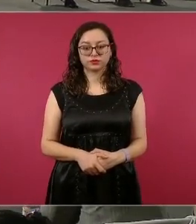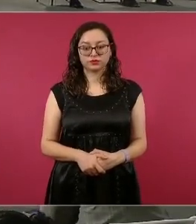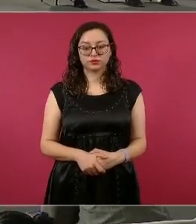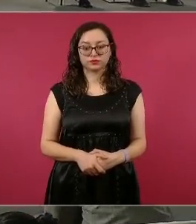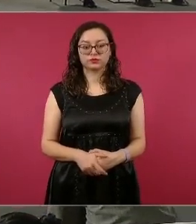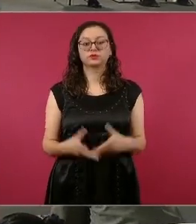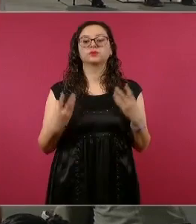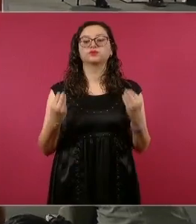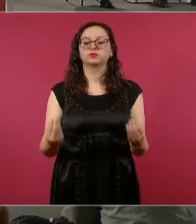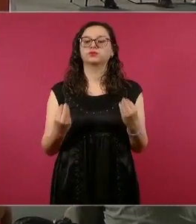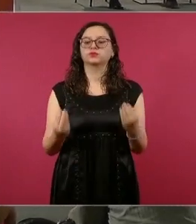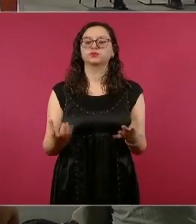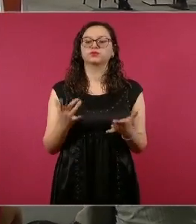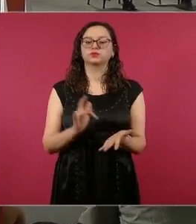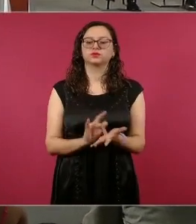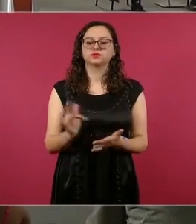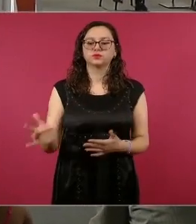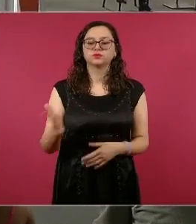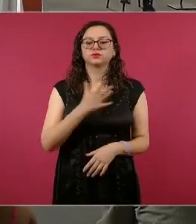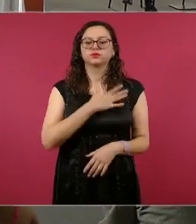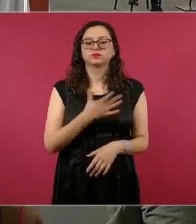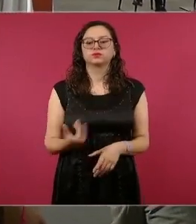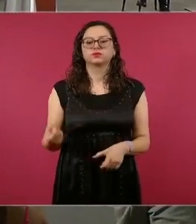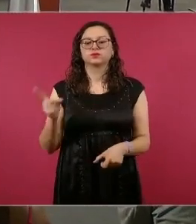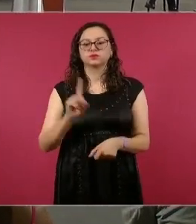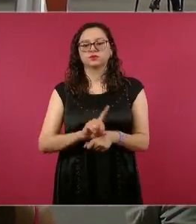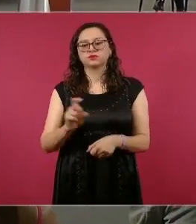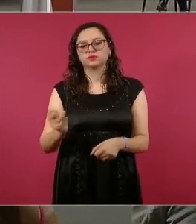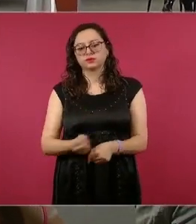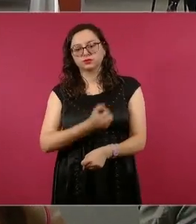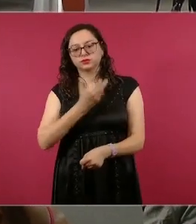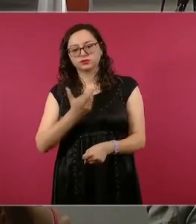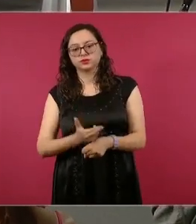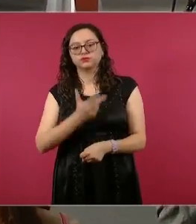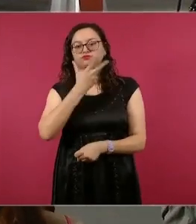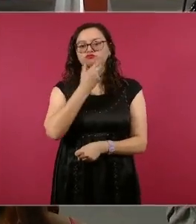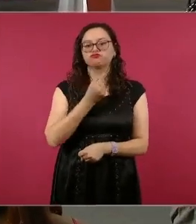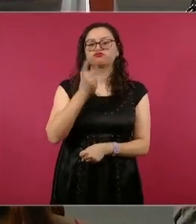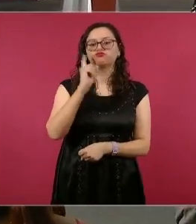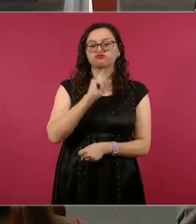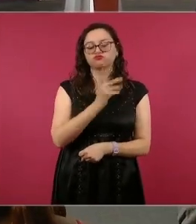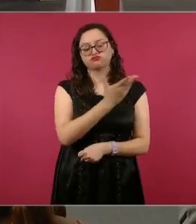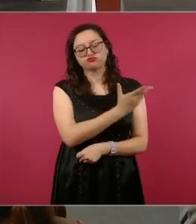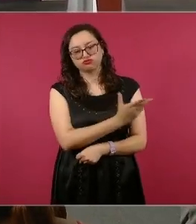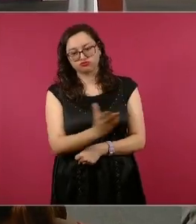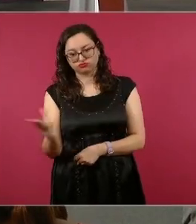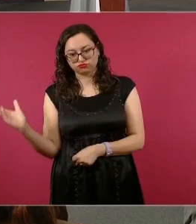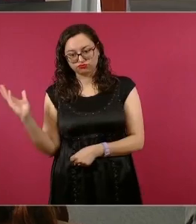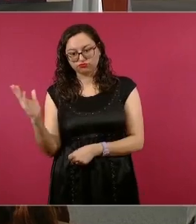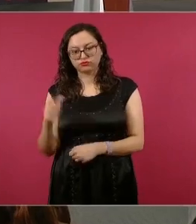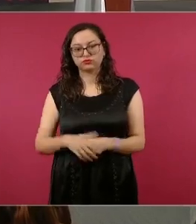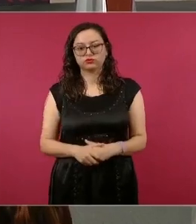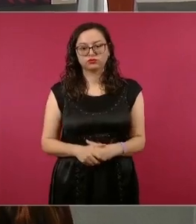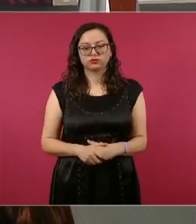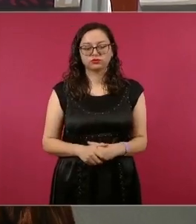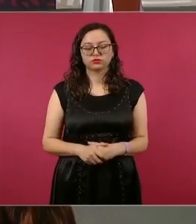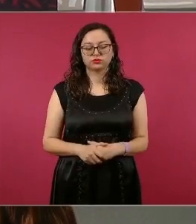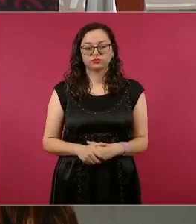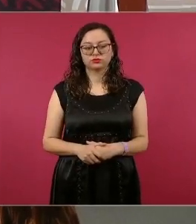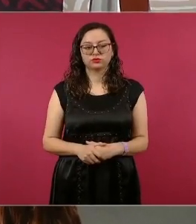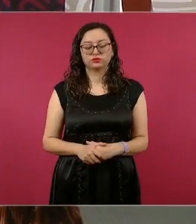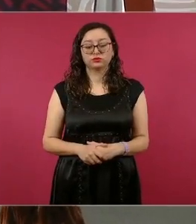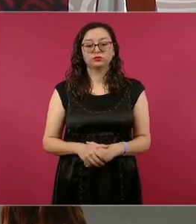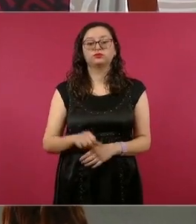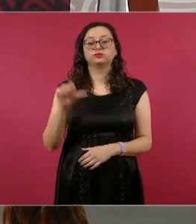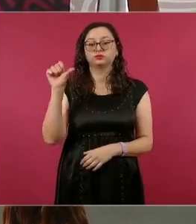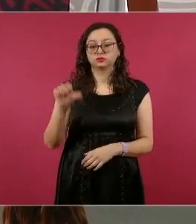Muchas gracias, muy buenos días, presidente, secretarias, secretarios, secretarias, secretario a todas y a todos. Hoy nos